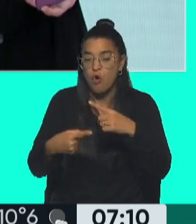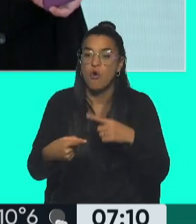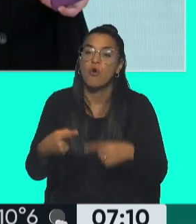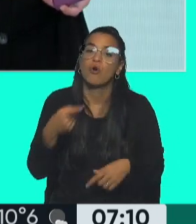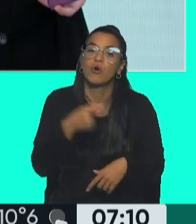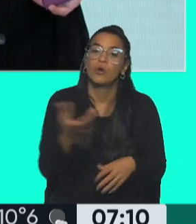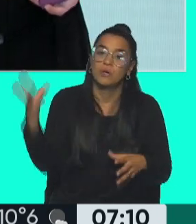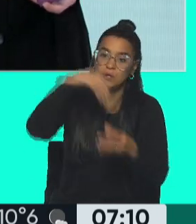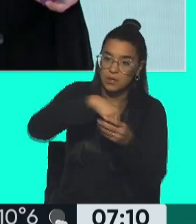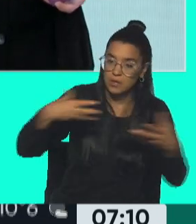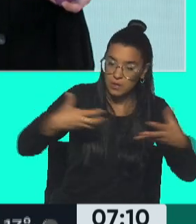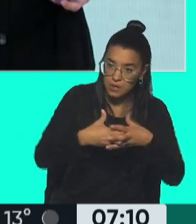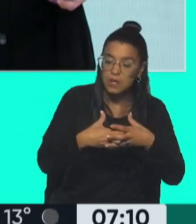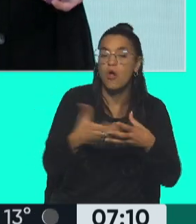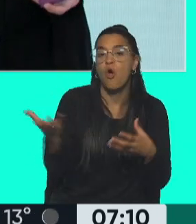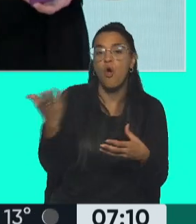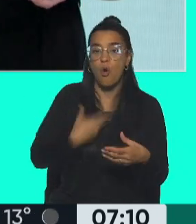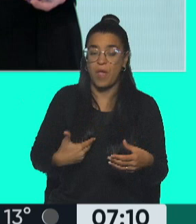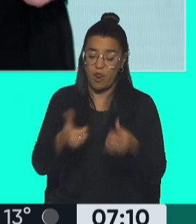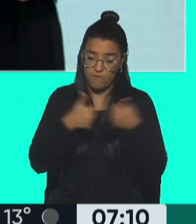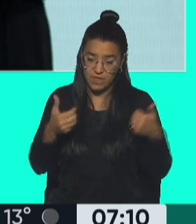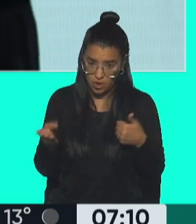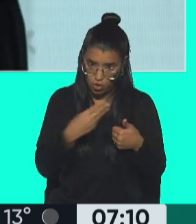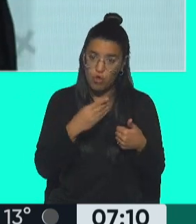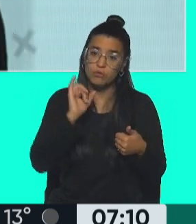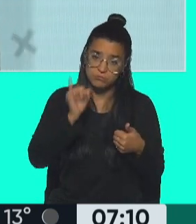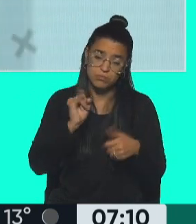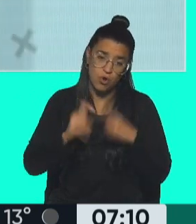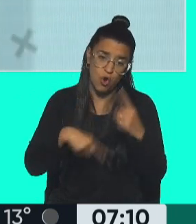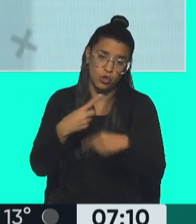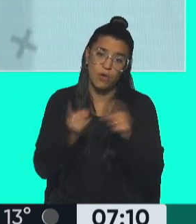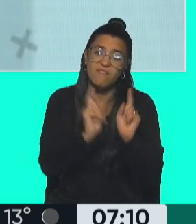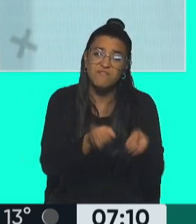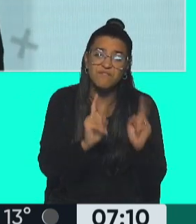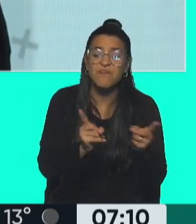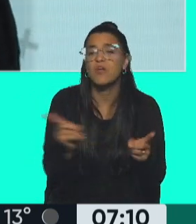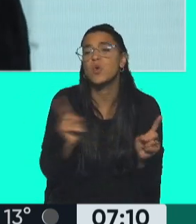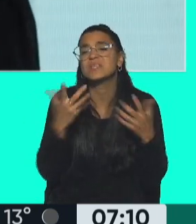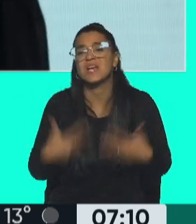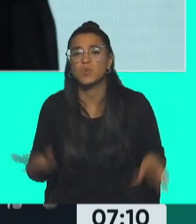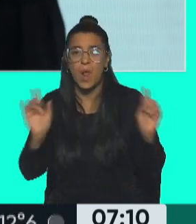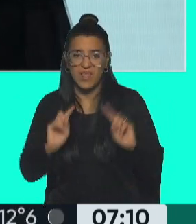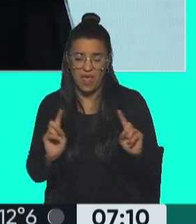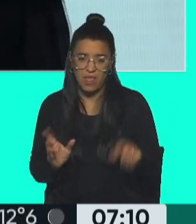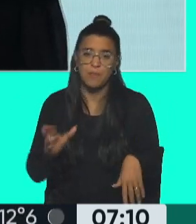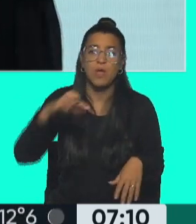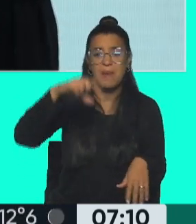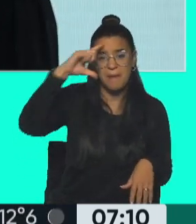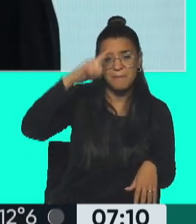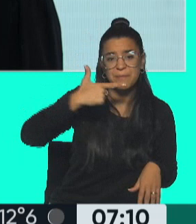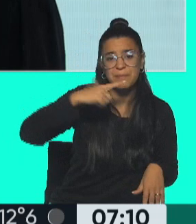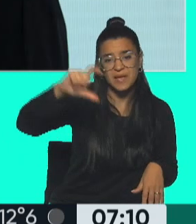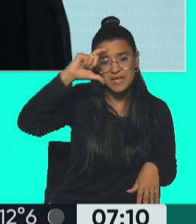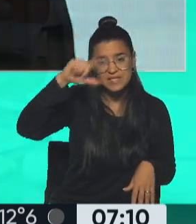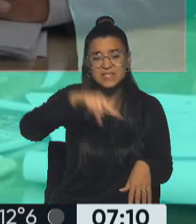integrante dentro del gobierno del frente de todos que efectivamente sí en su lugar no es casual porque Miguel pese está